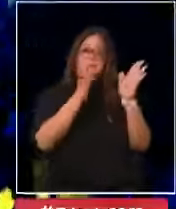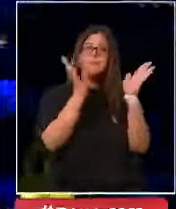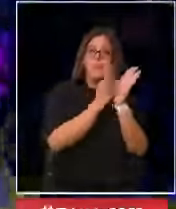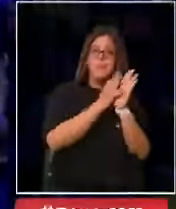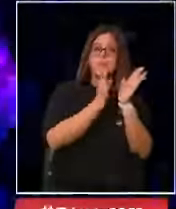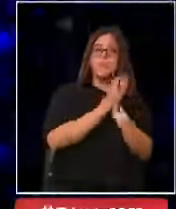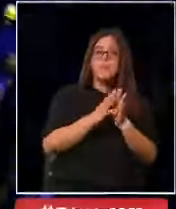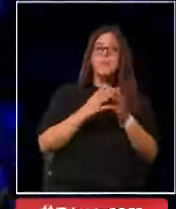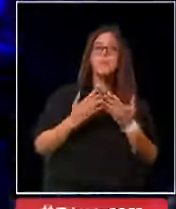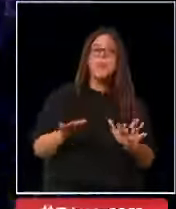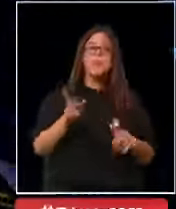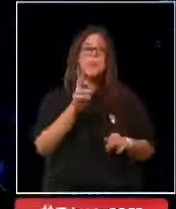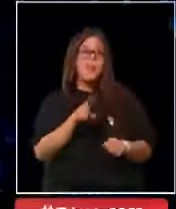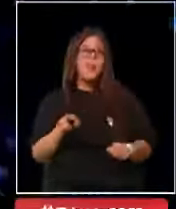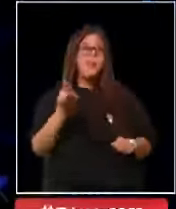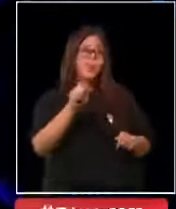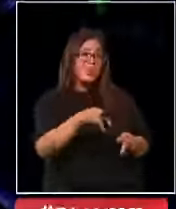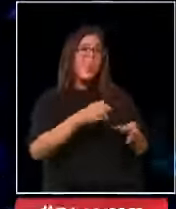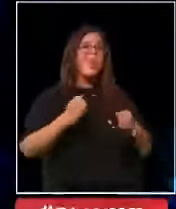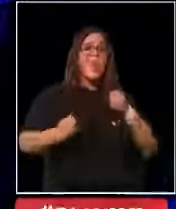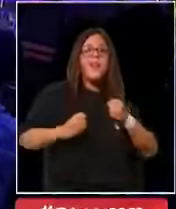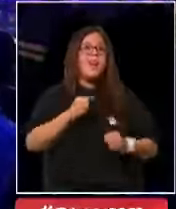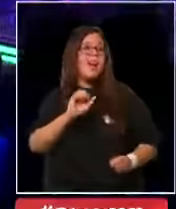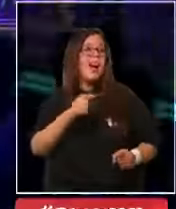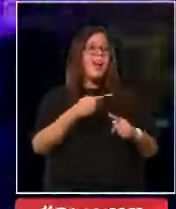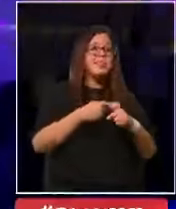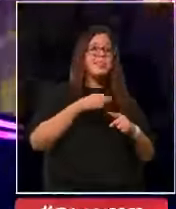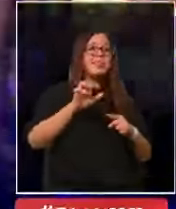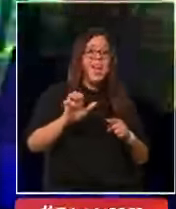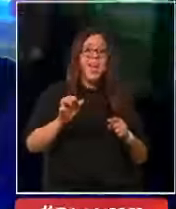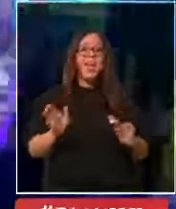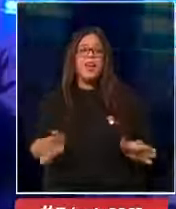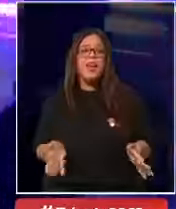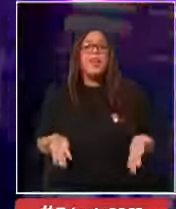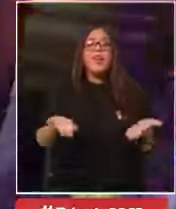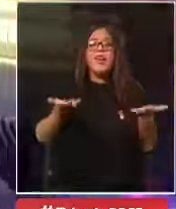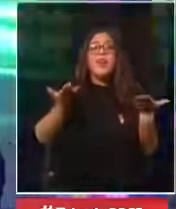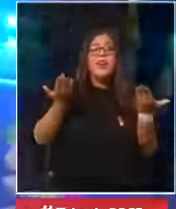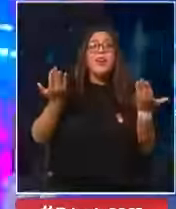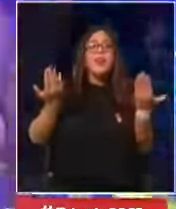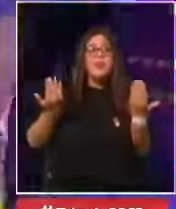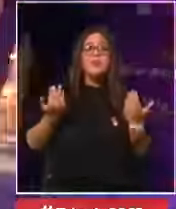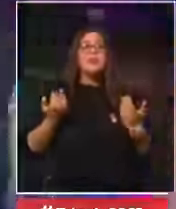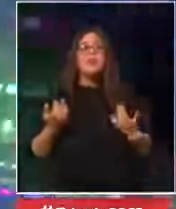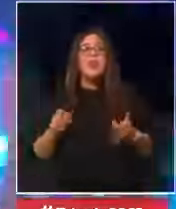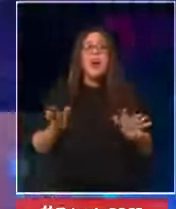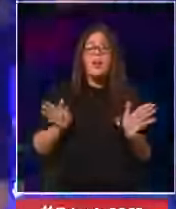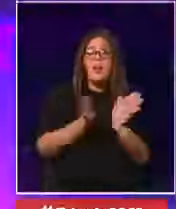Yeah.